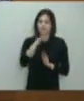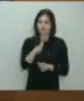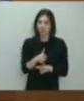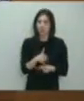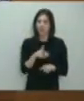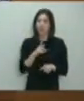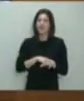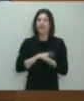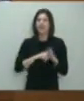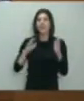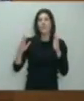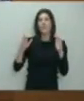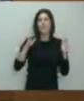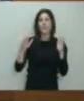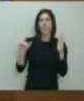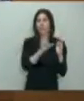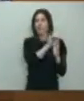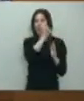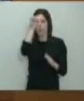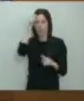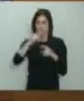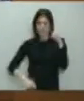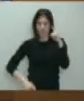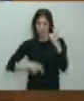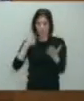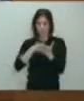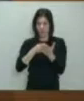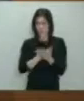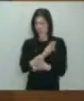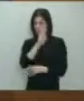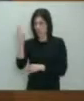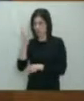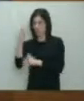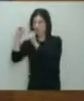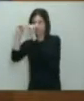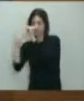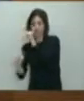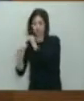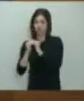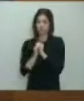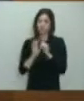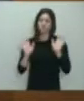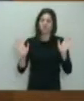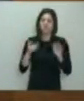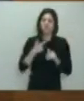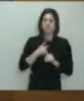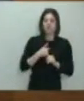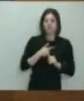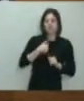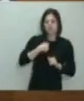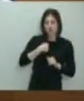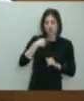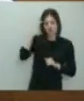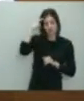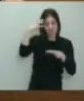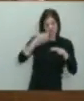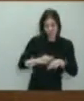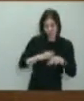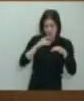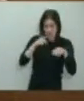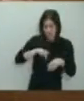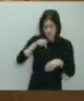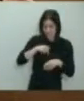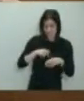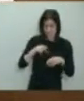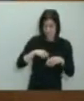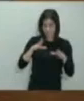pago a proveedores que tiene ahora mismo el Principado de Asturias. Yo creo que he sido de los grupos y de los diputados de esta Cámara que más le he preguntado